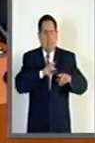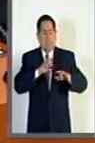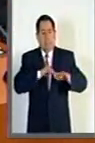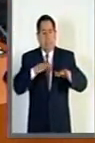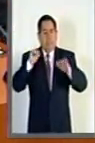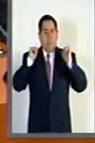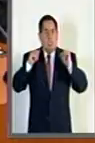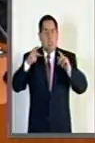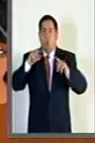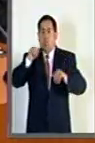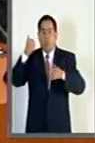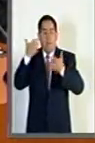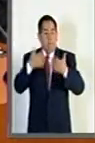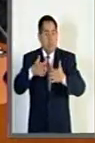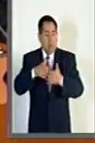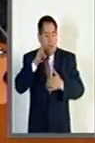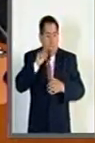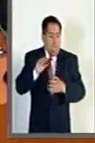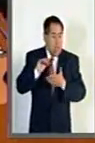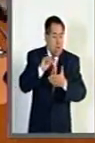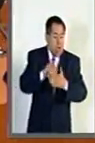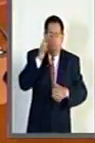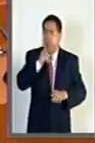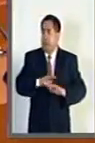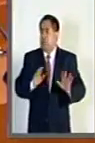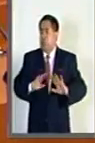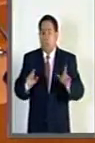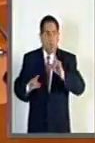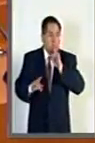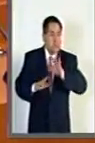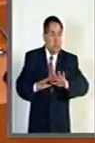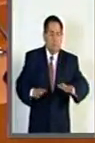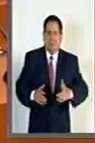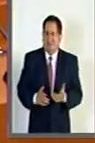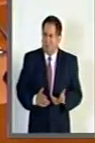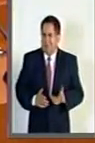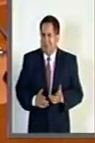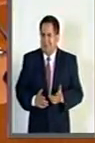la inversión privada, que se está de una manera u otra